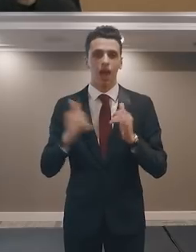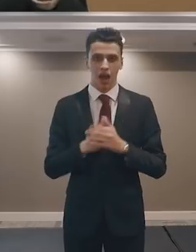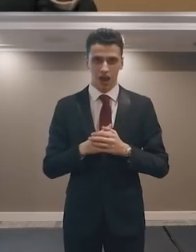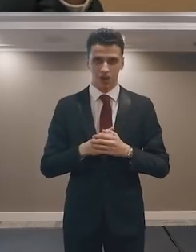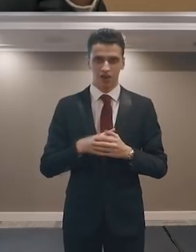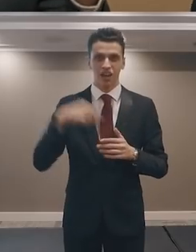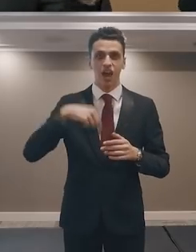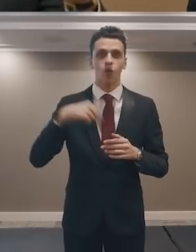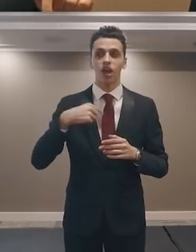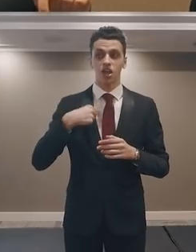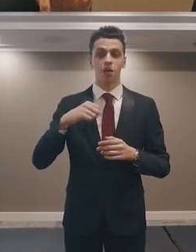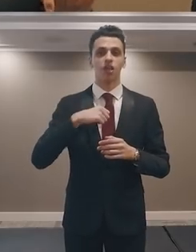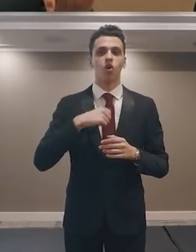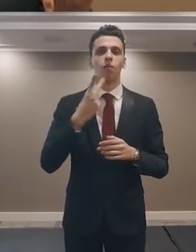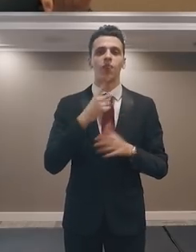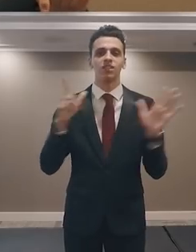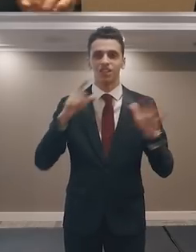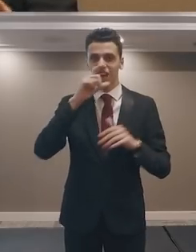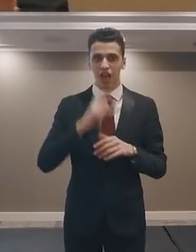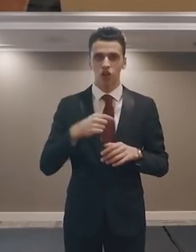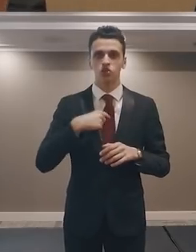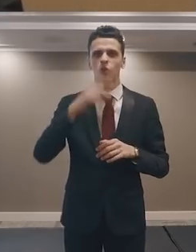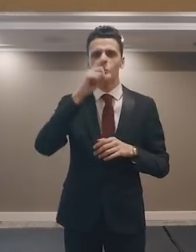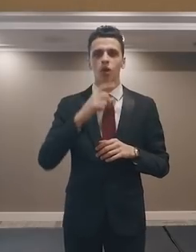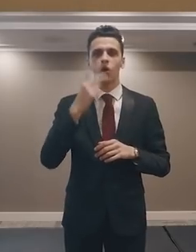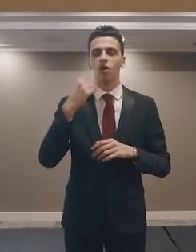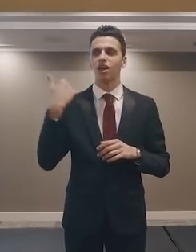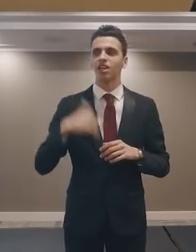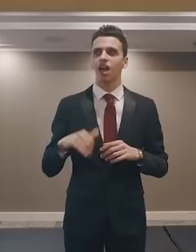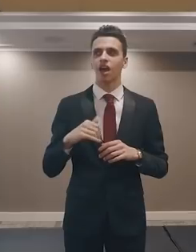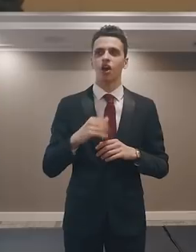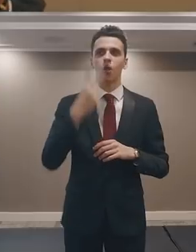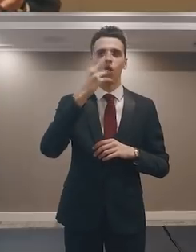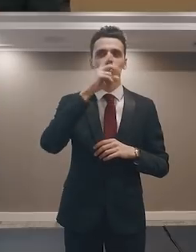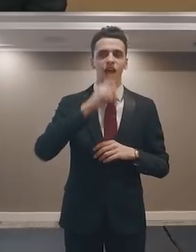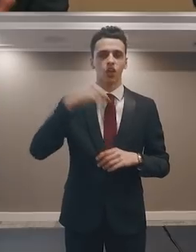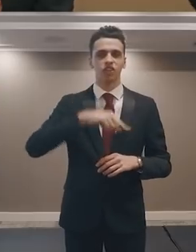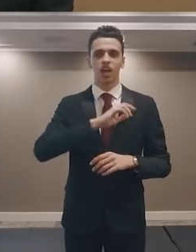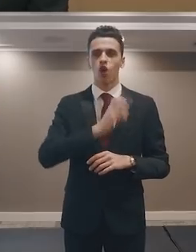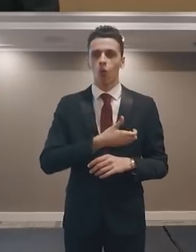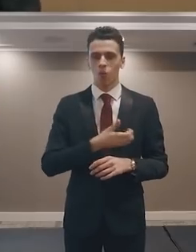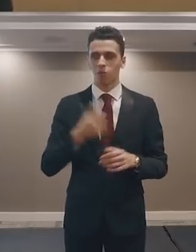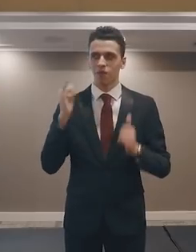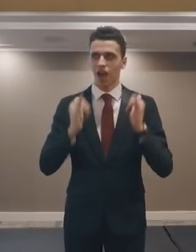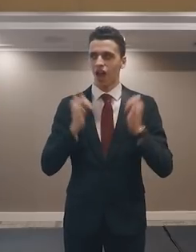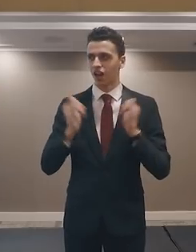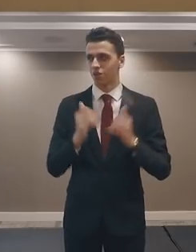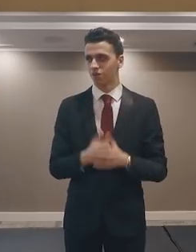cumplo 2 años en este club hoy casualidades destino no lo creo la realidad es que tras dos años gracias